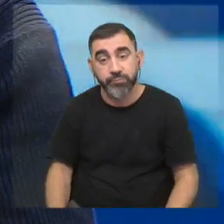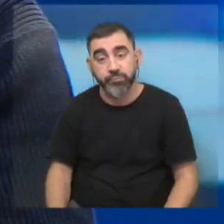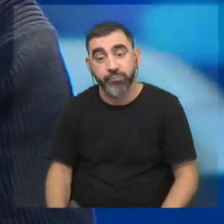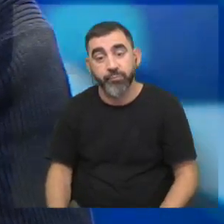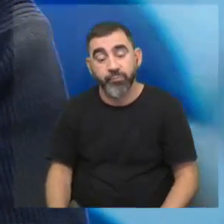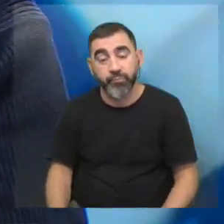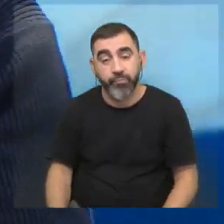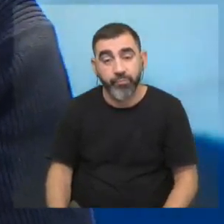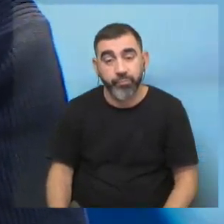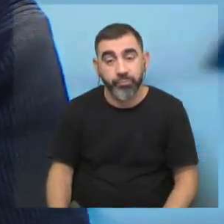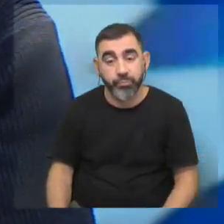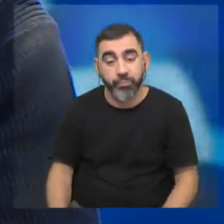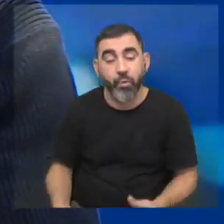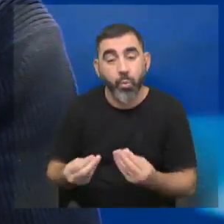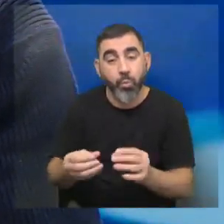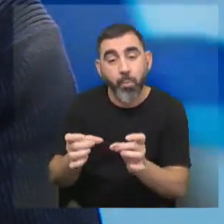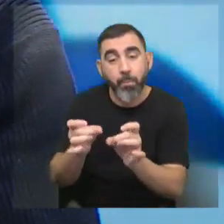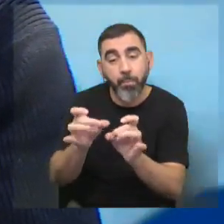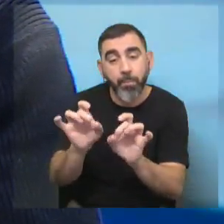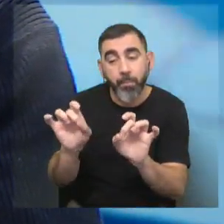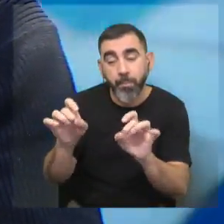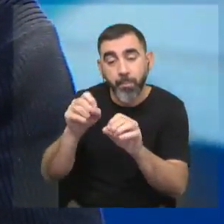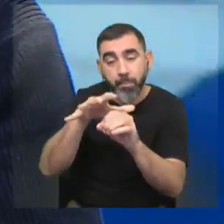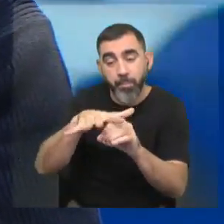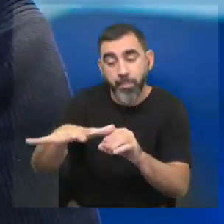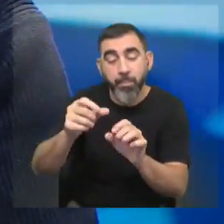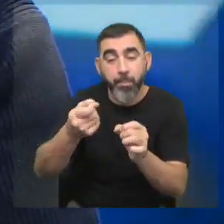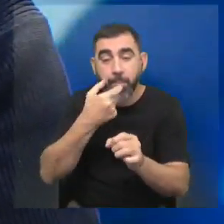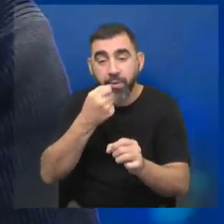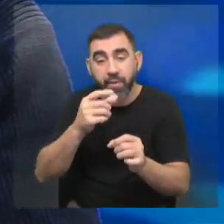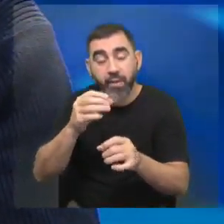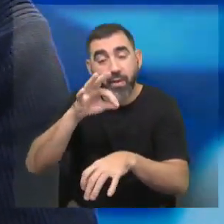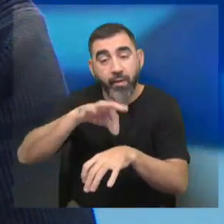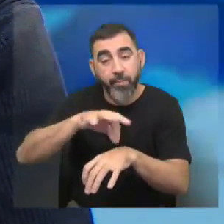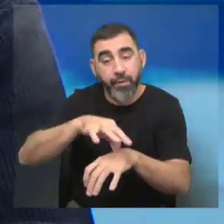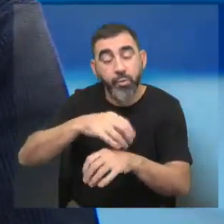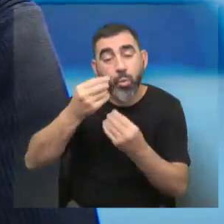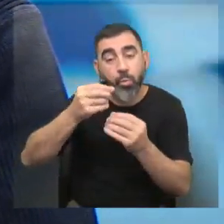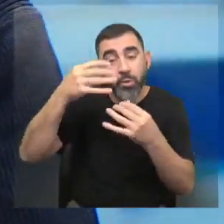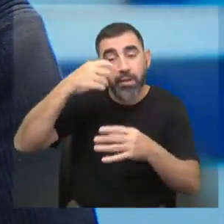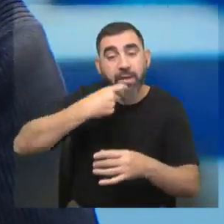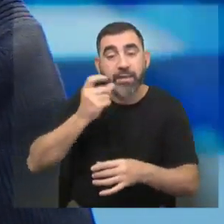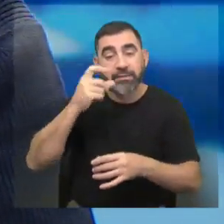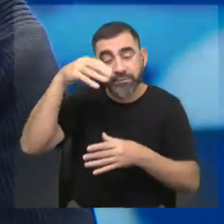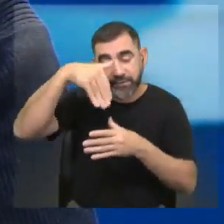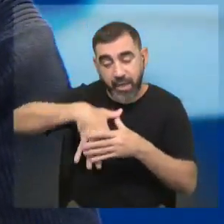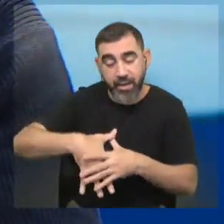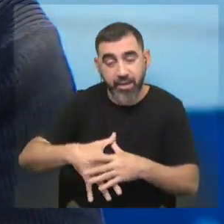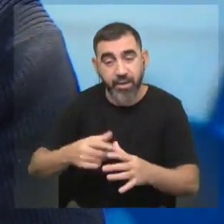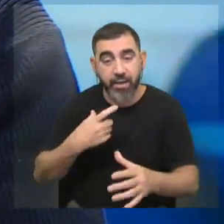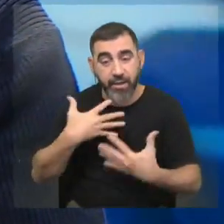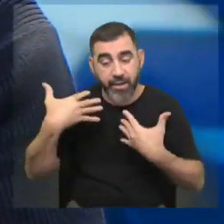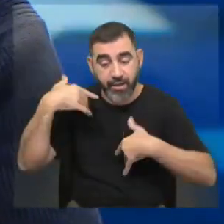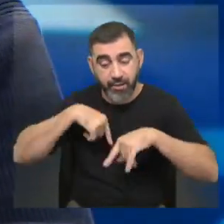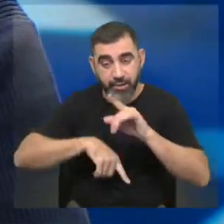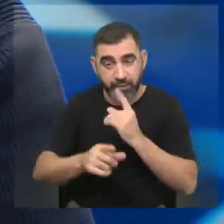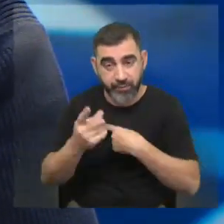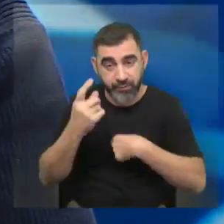Se trata, en definitiva, como veíamos, de una técnica sencilla, que es lo que se desarrolla para detectar si las cianobacterias que están